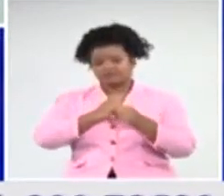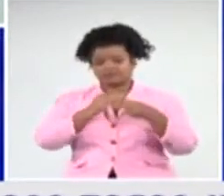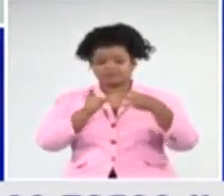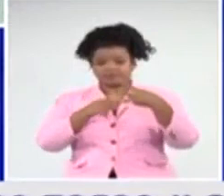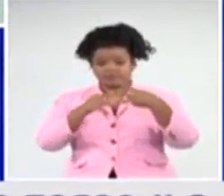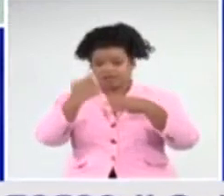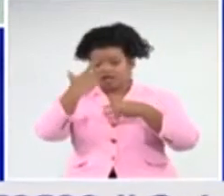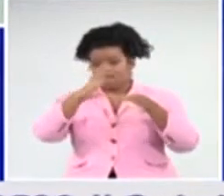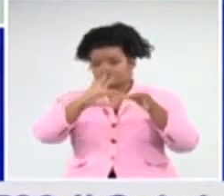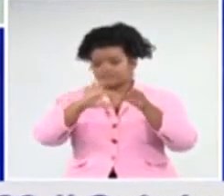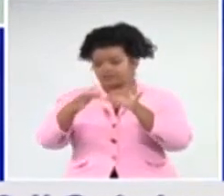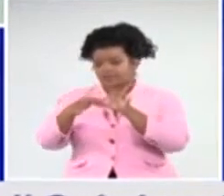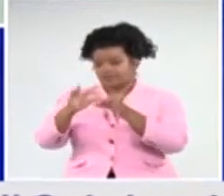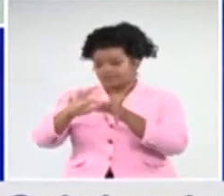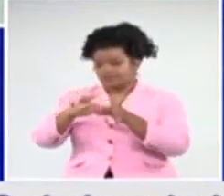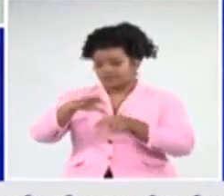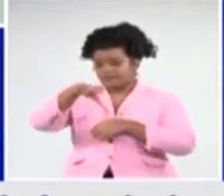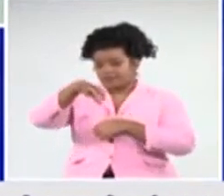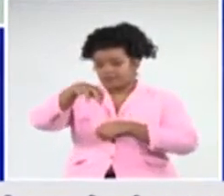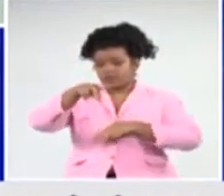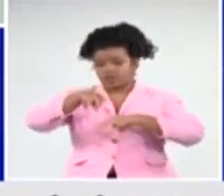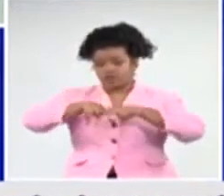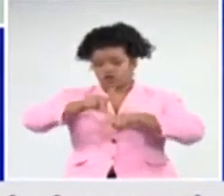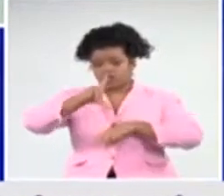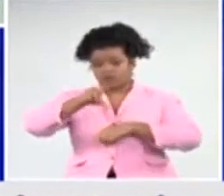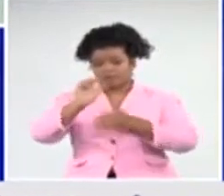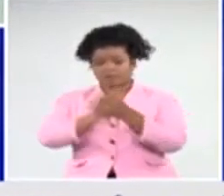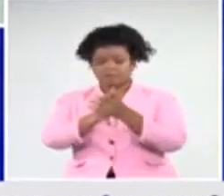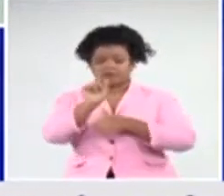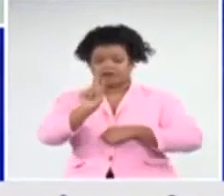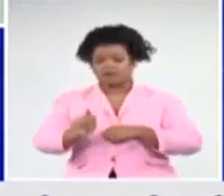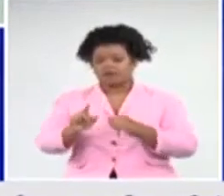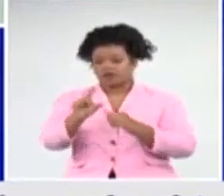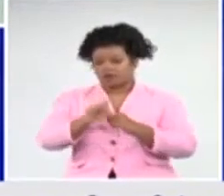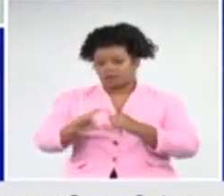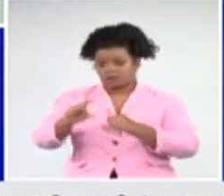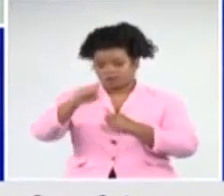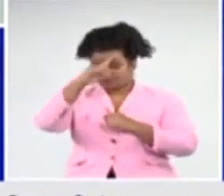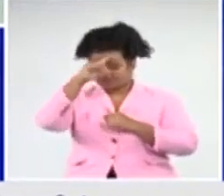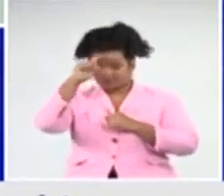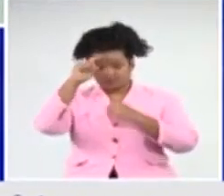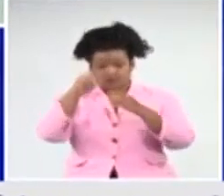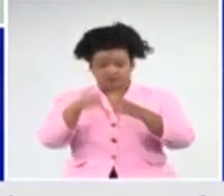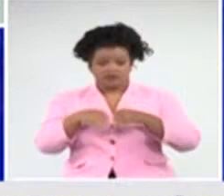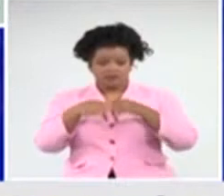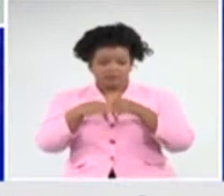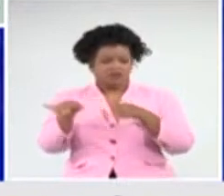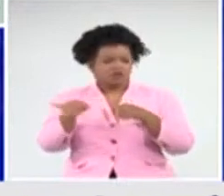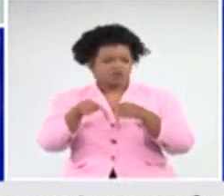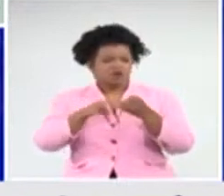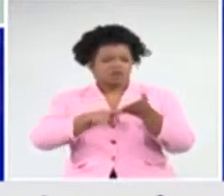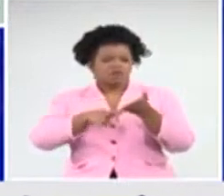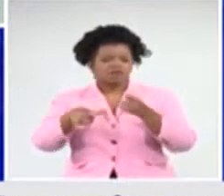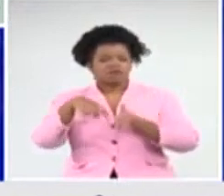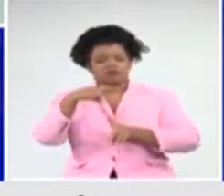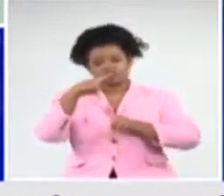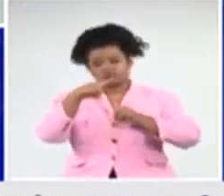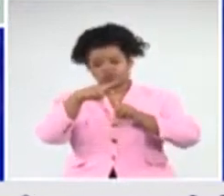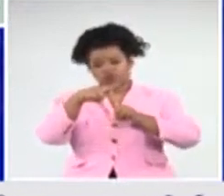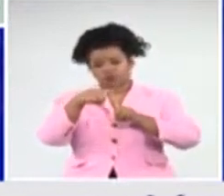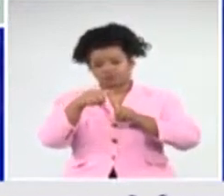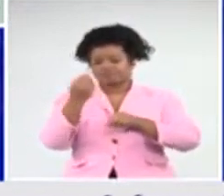Holguín, Mayabeque, Camagüey, Santi Espíritus, Granma, y la provincia de